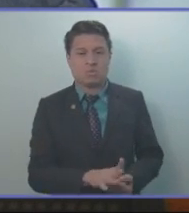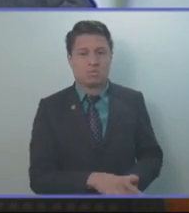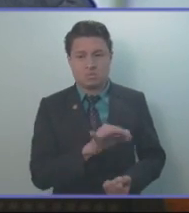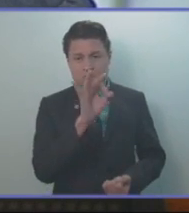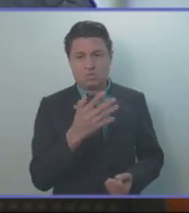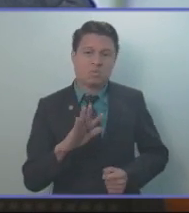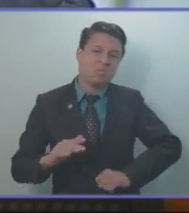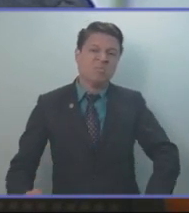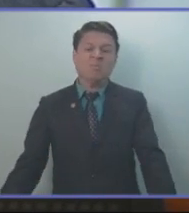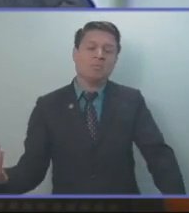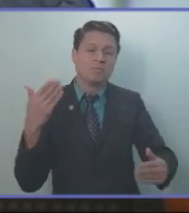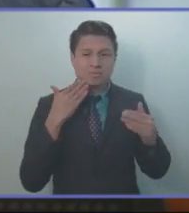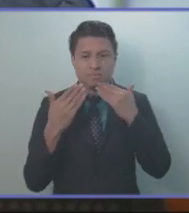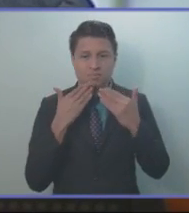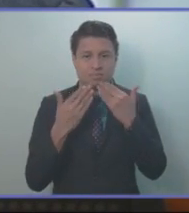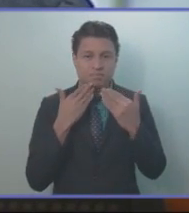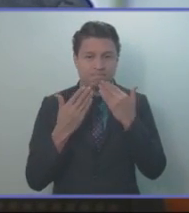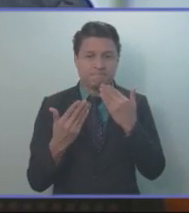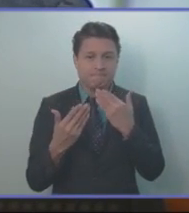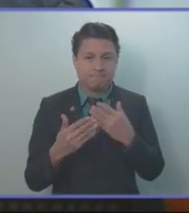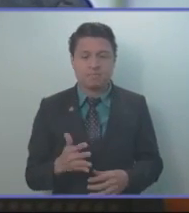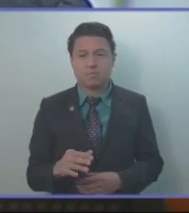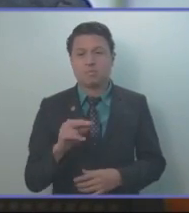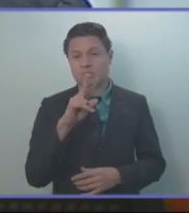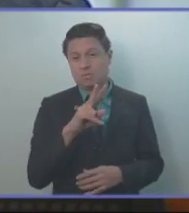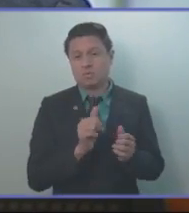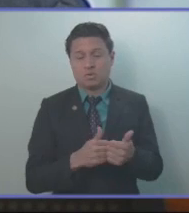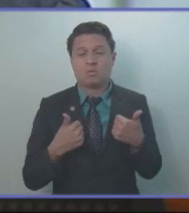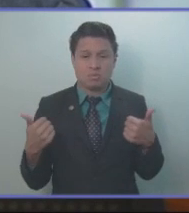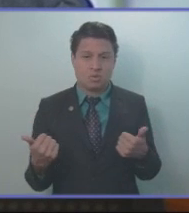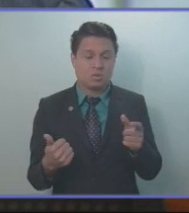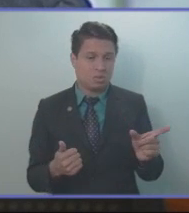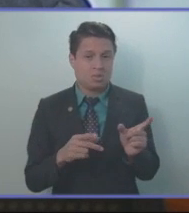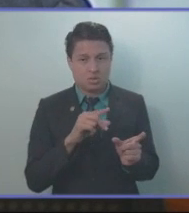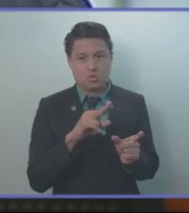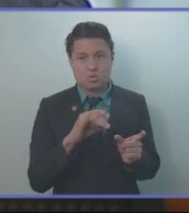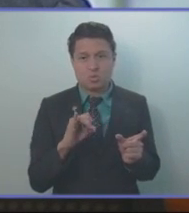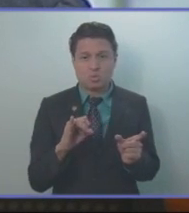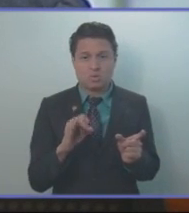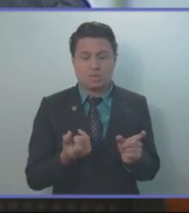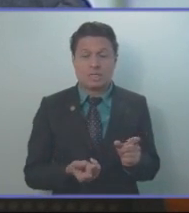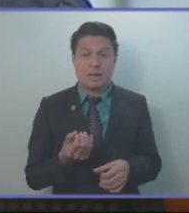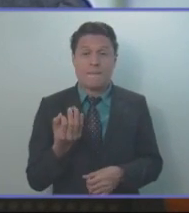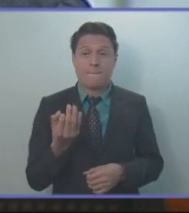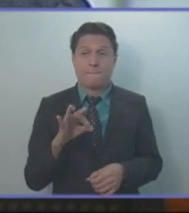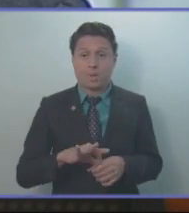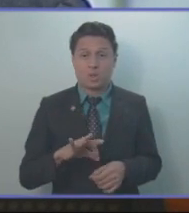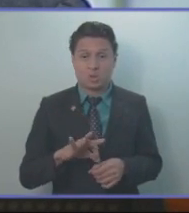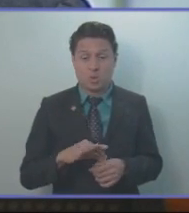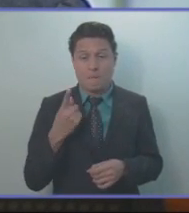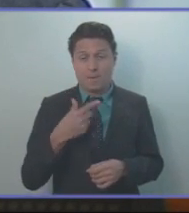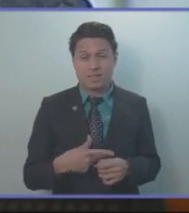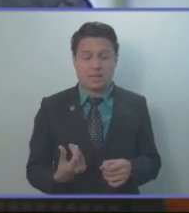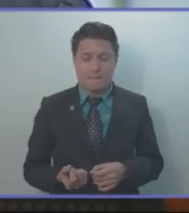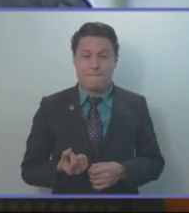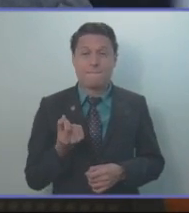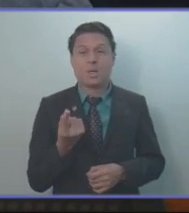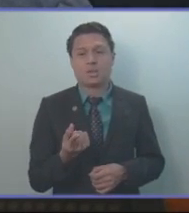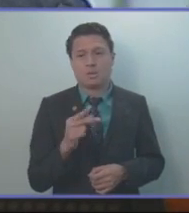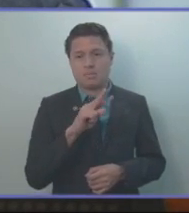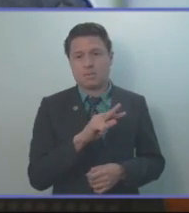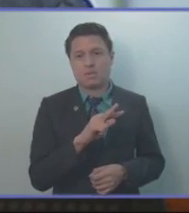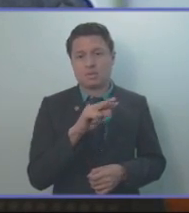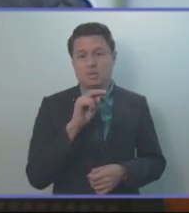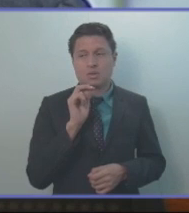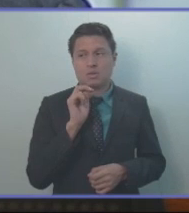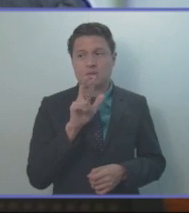expone que actualmente han vencido un aproximado de 2 millones de DUI y se aproxima la elección presidencial el próximo 3 de febrero